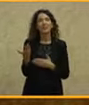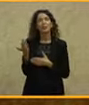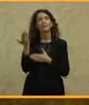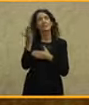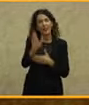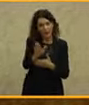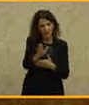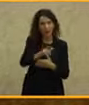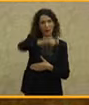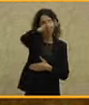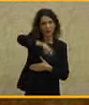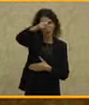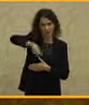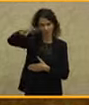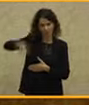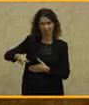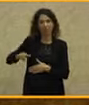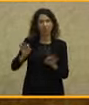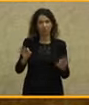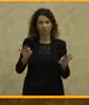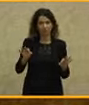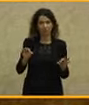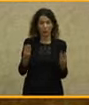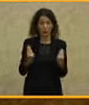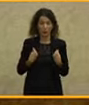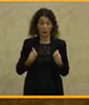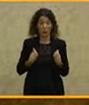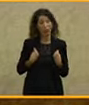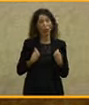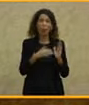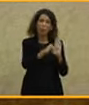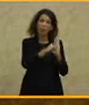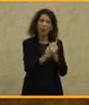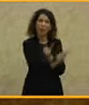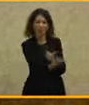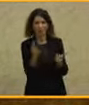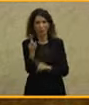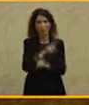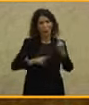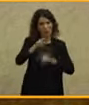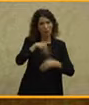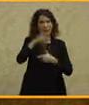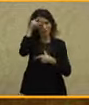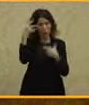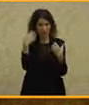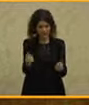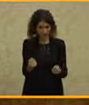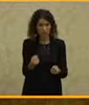representante de las personas que estáis viviendo muy de cerca los problemas de la salud